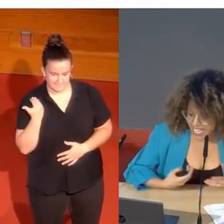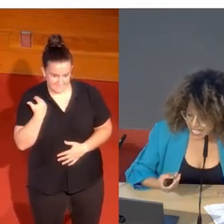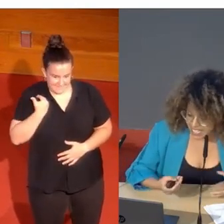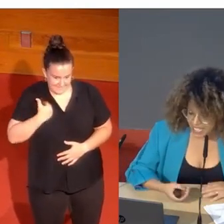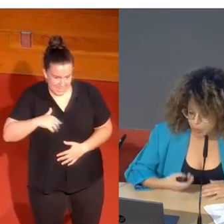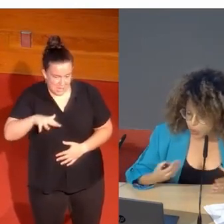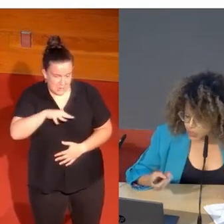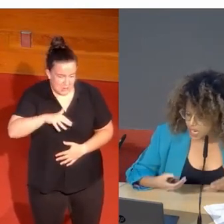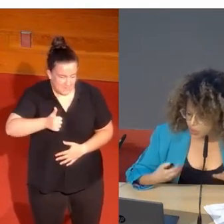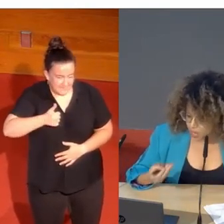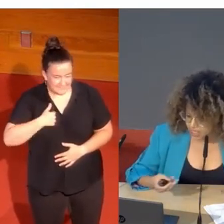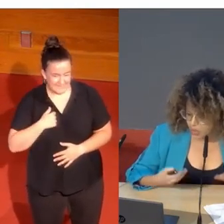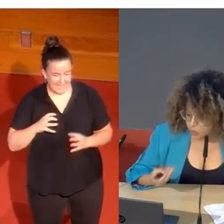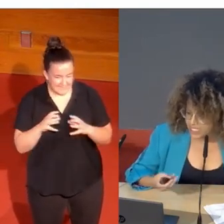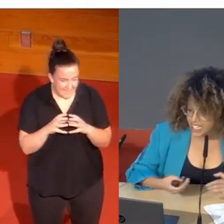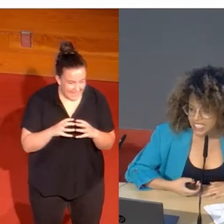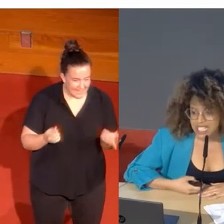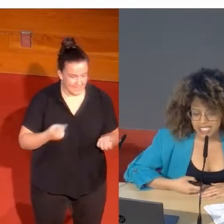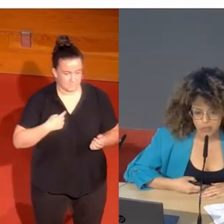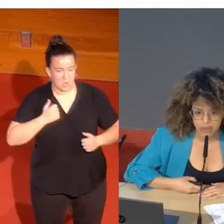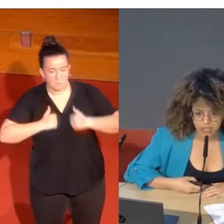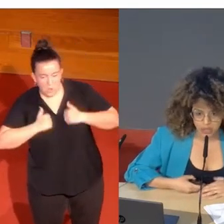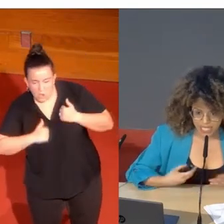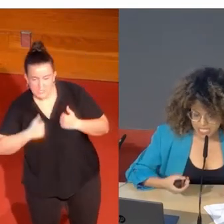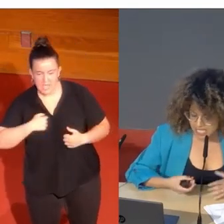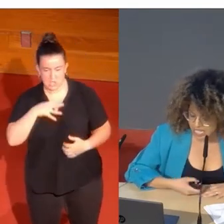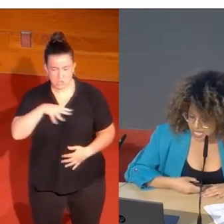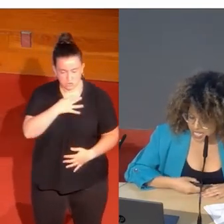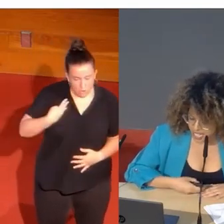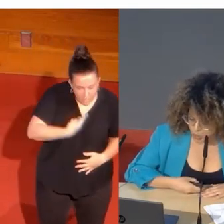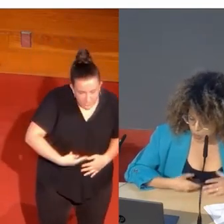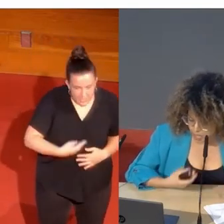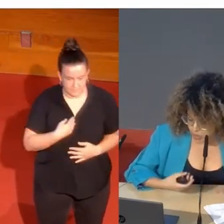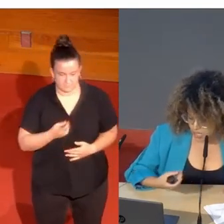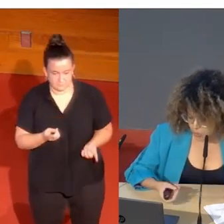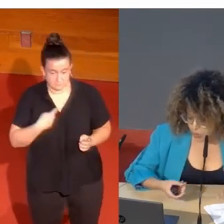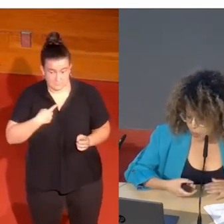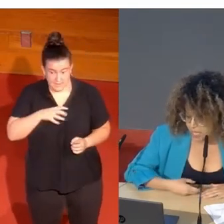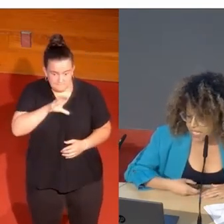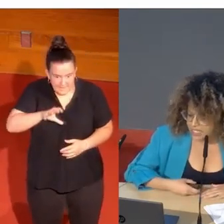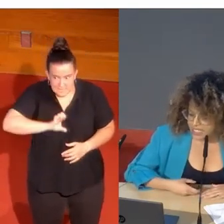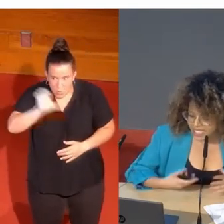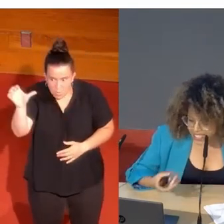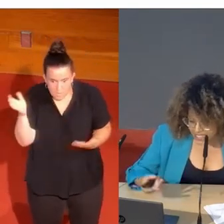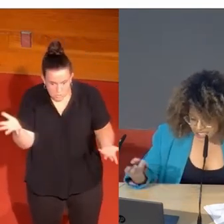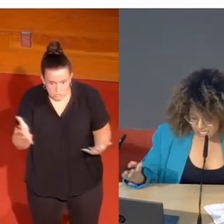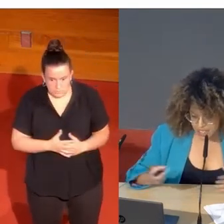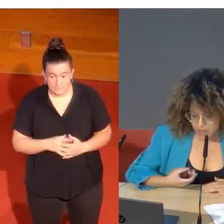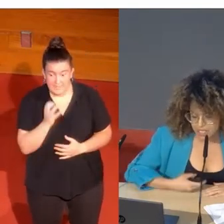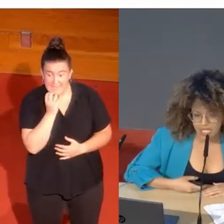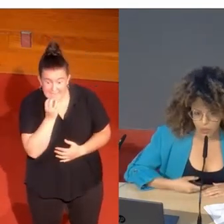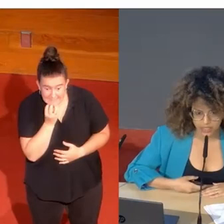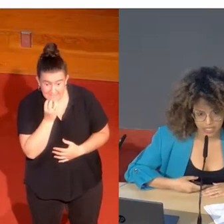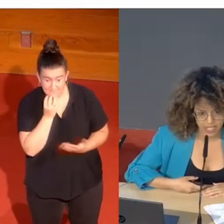más naranja Polonia Croacia Rumanía estamos hablando de países eh europeos de la Unión Europea Grecia